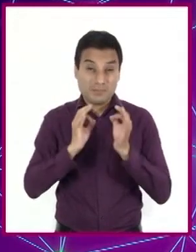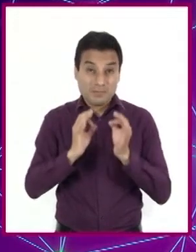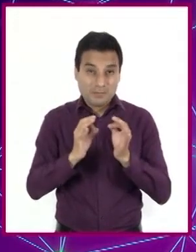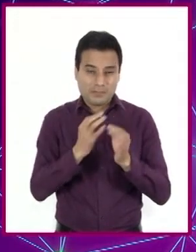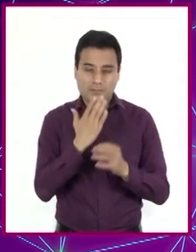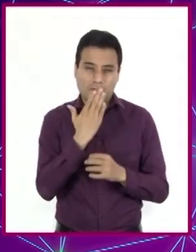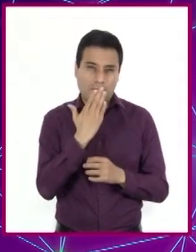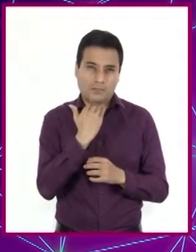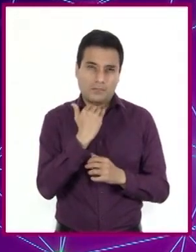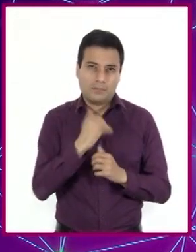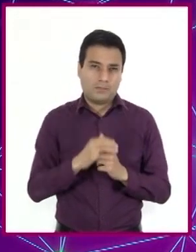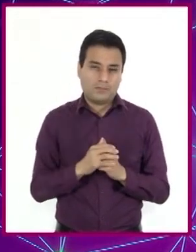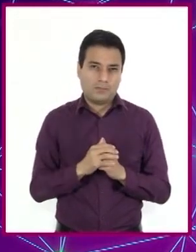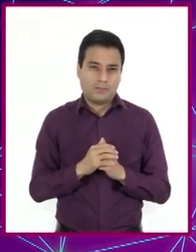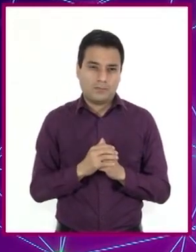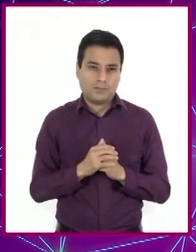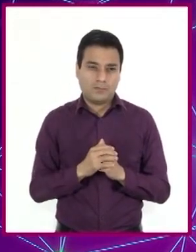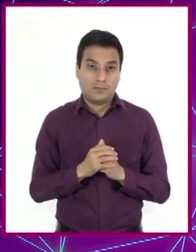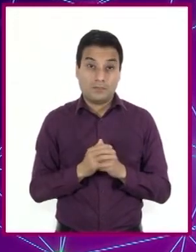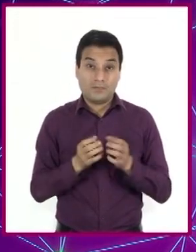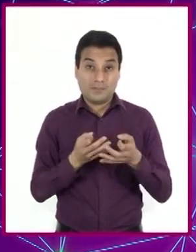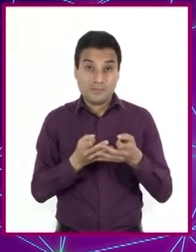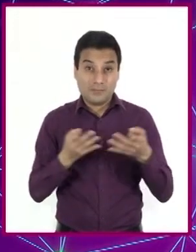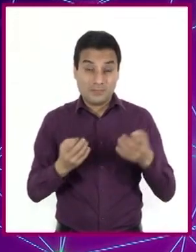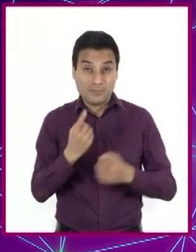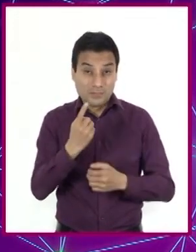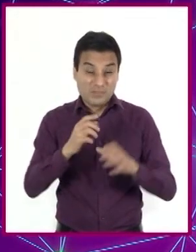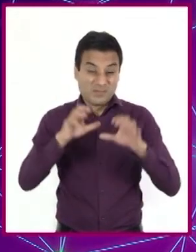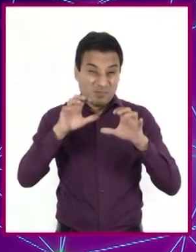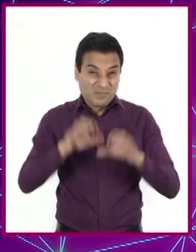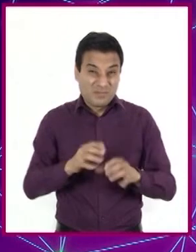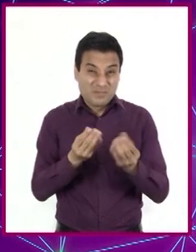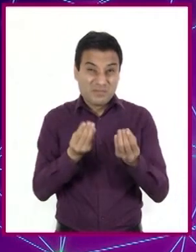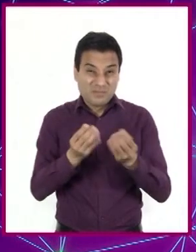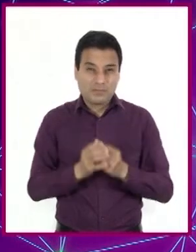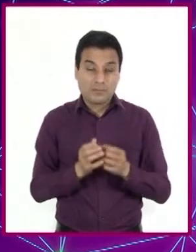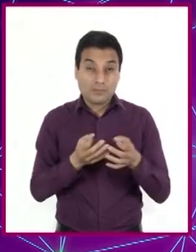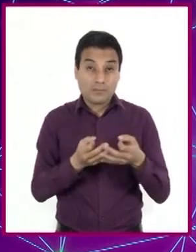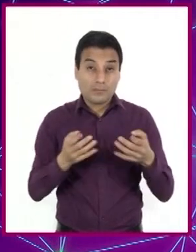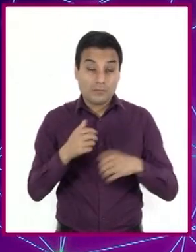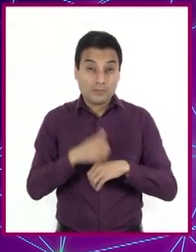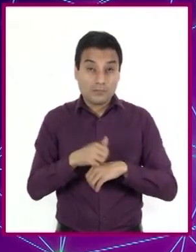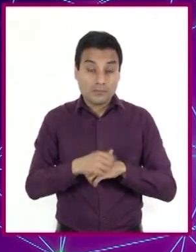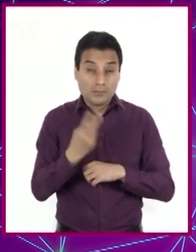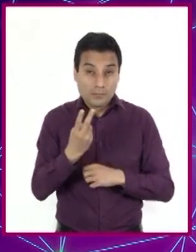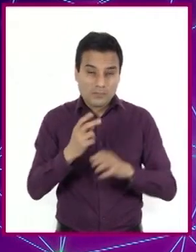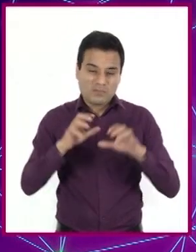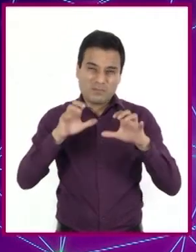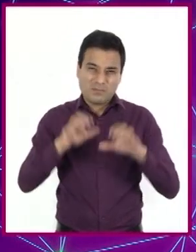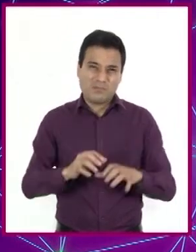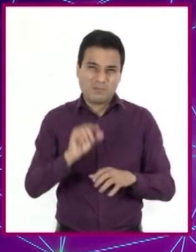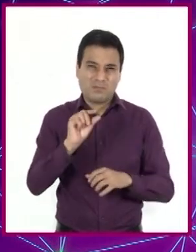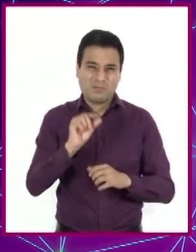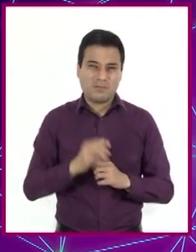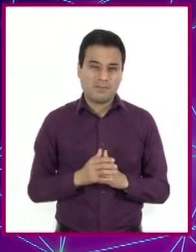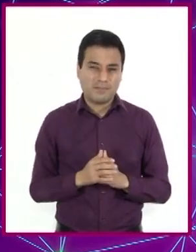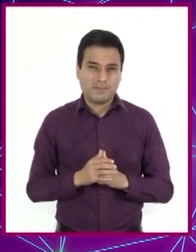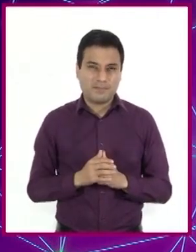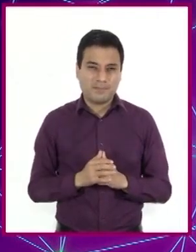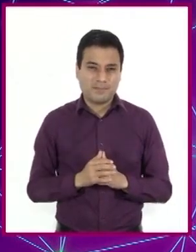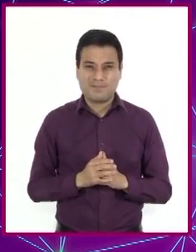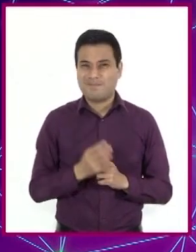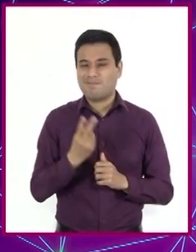terrenos. En el primero cae mucha agua y en el segundo cae muy poca. Ambos valores están